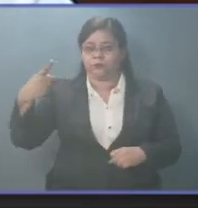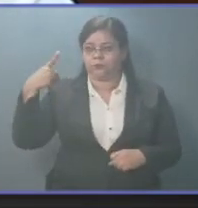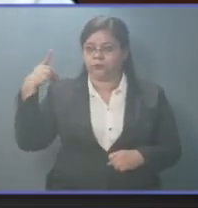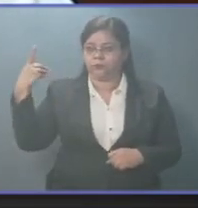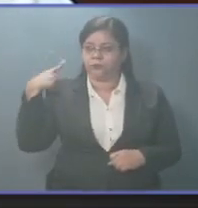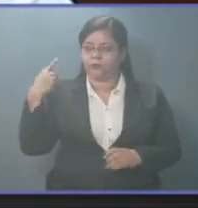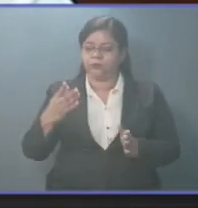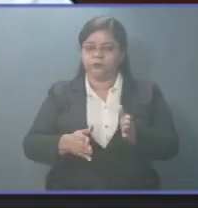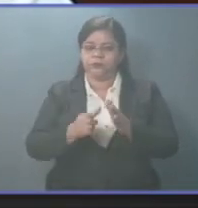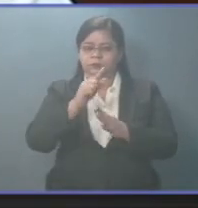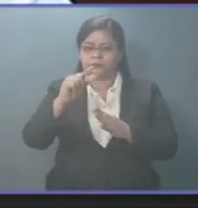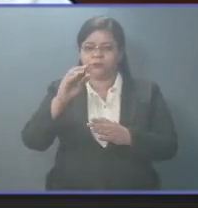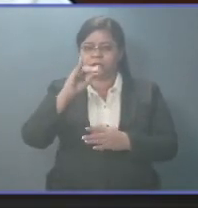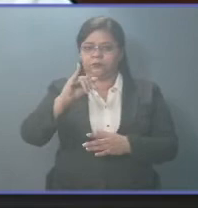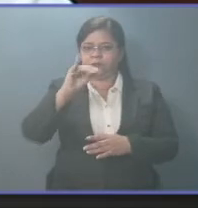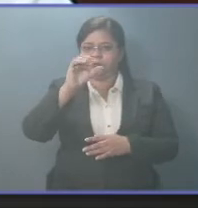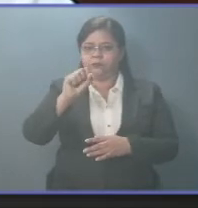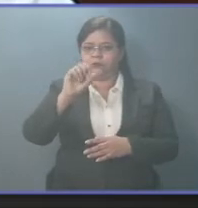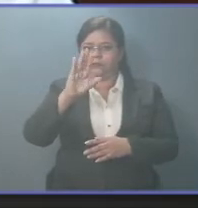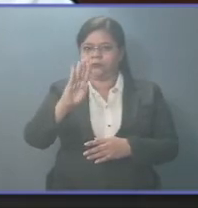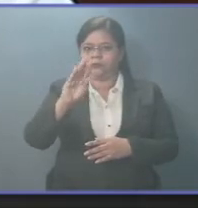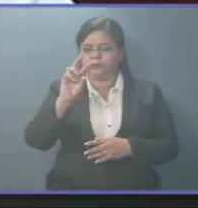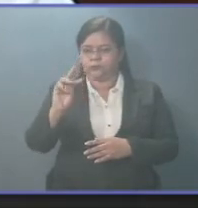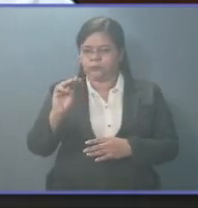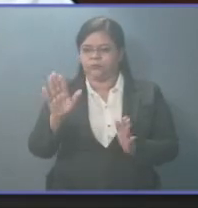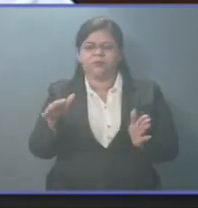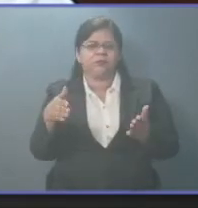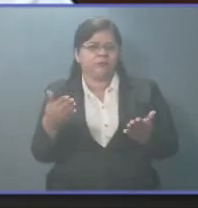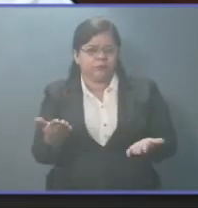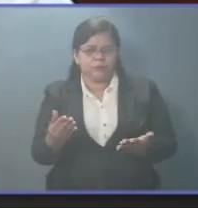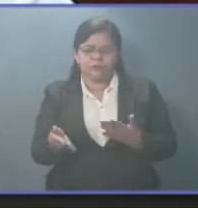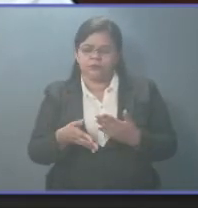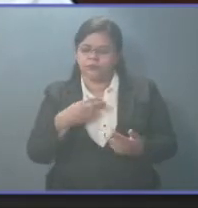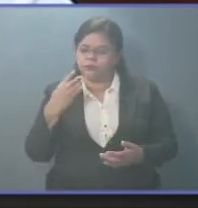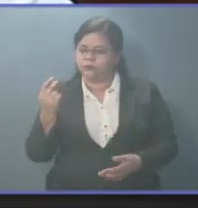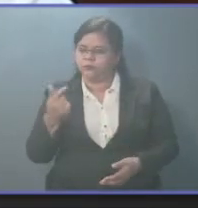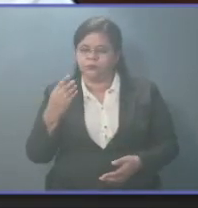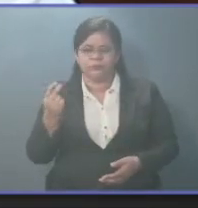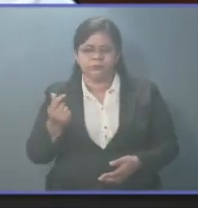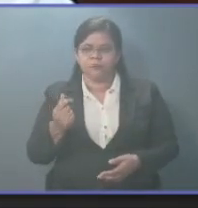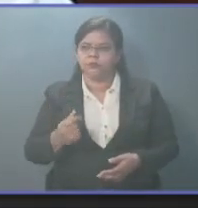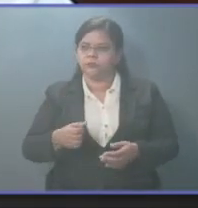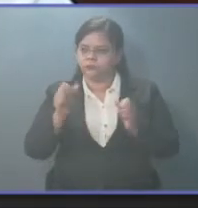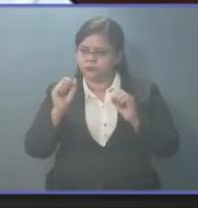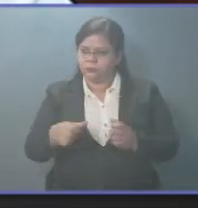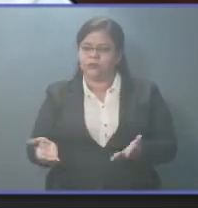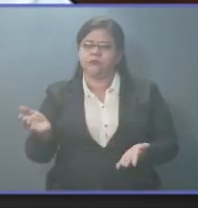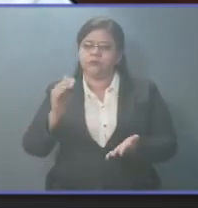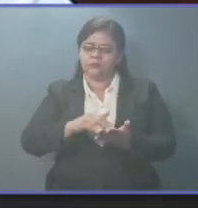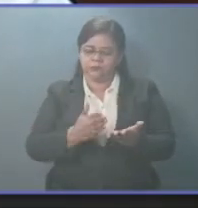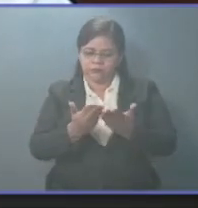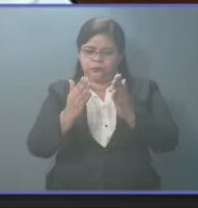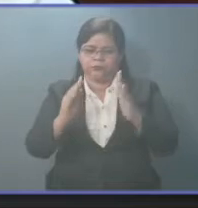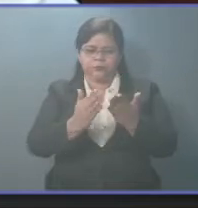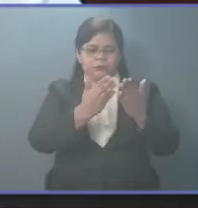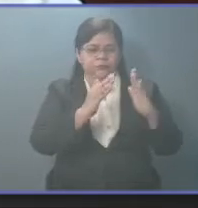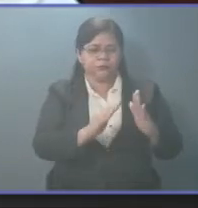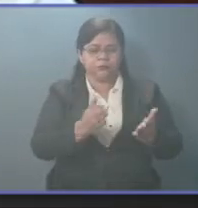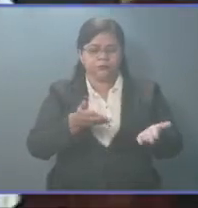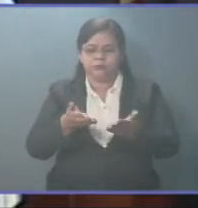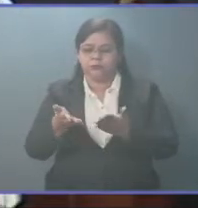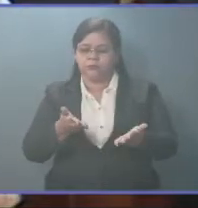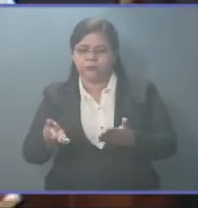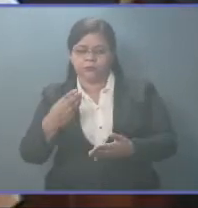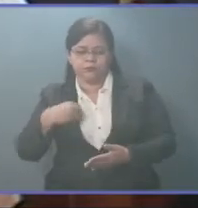Instituto Salvadoreño de Bienestar Magisterial para que a la mayor brevedad se reaperturen todos los establecimientos de servicios médicos para